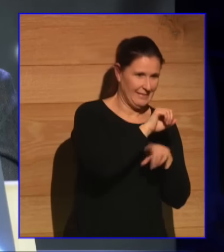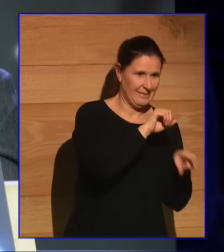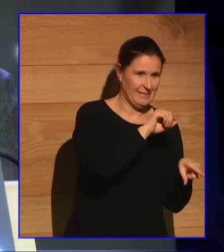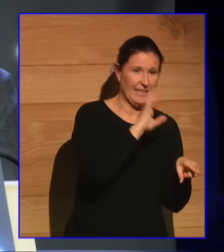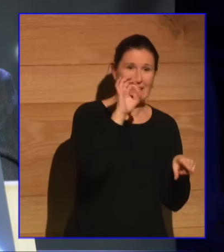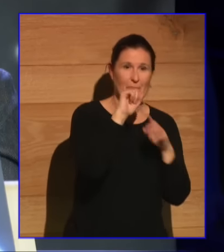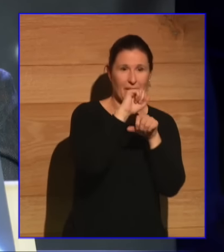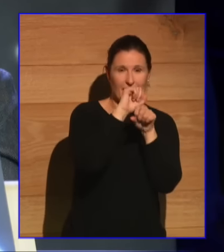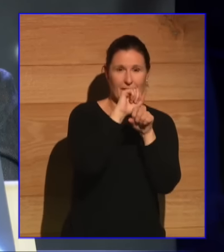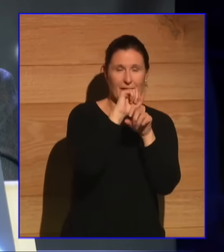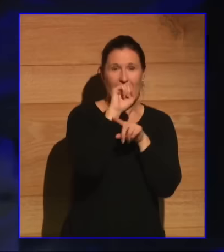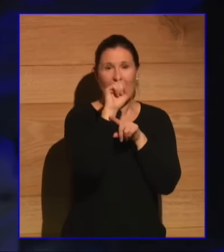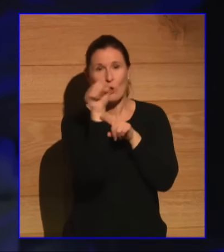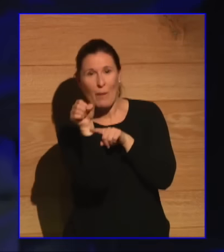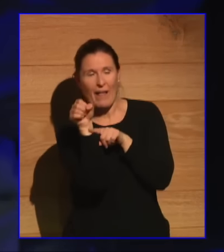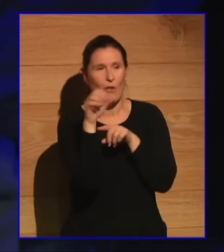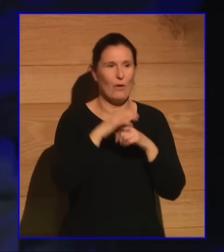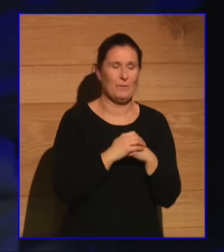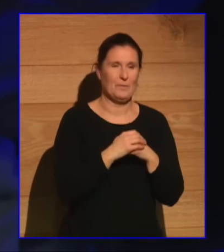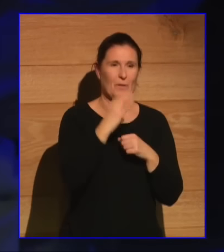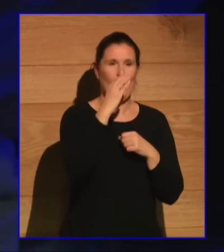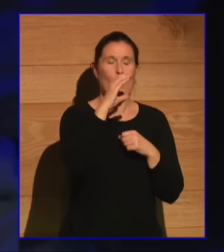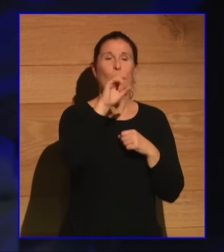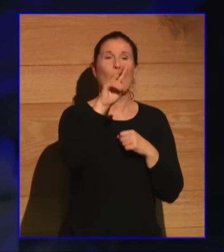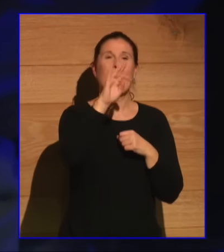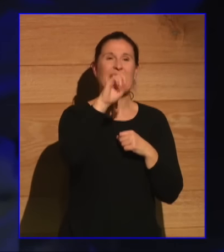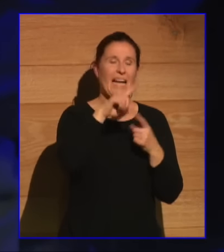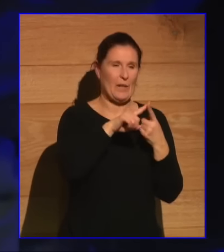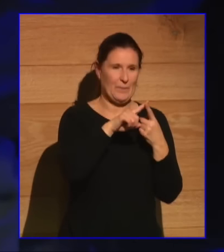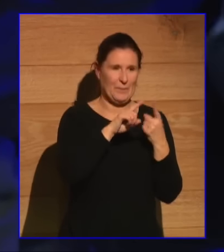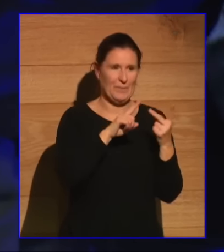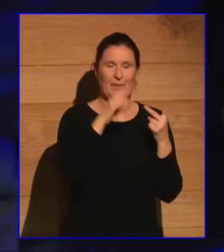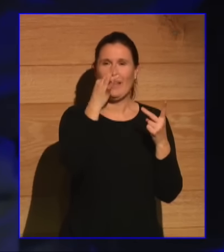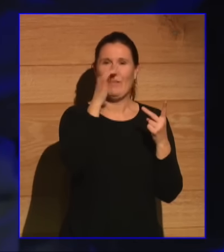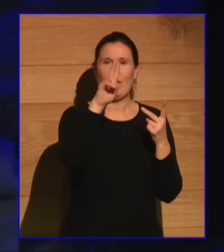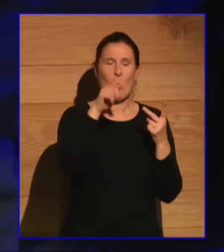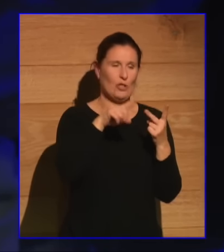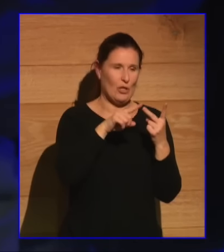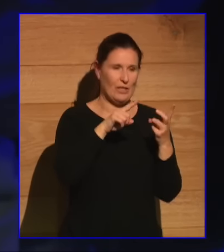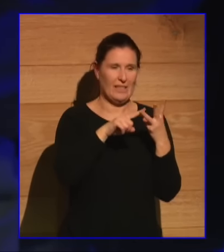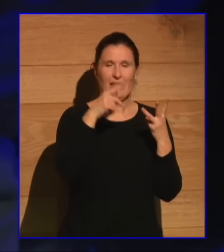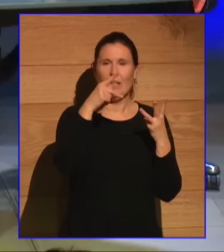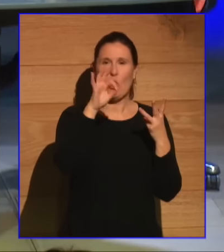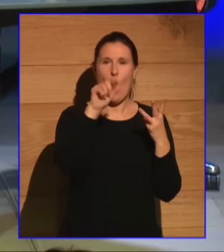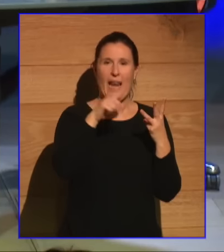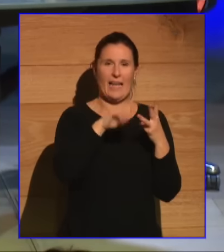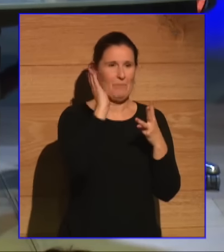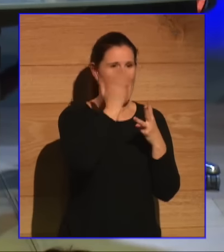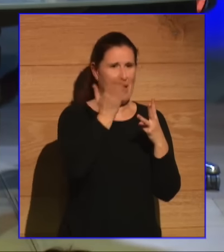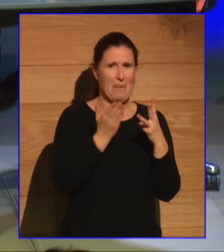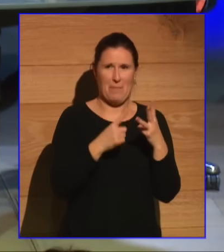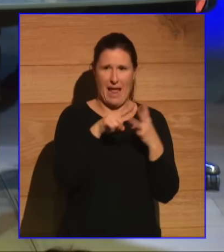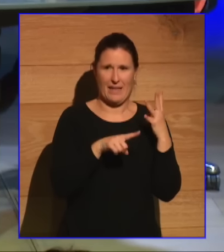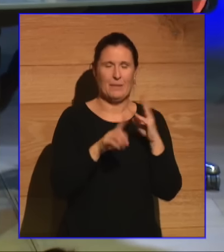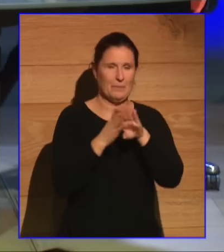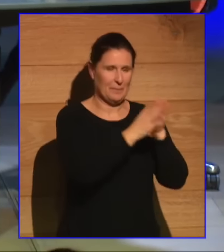siempre asomado. Cuétara, Sánchez Ferlosio y los koala. Por ahora son los que van saliendo perjudicados de este programa. Se están yendo calentitos. El diseñador de